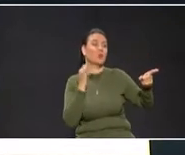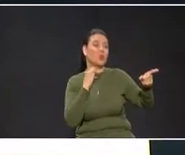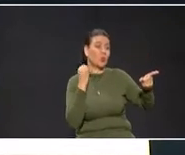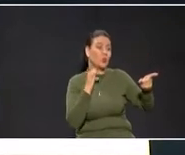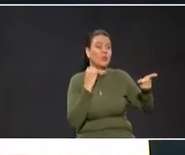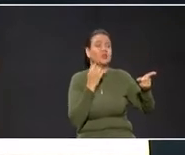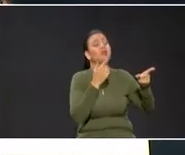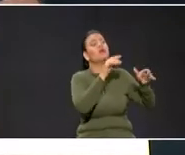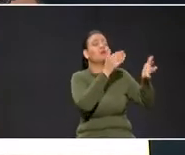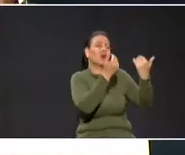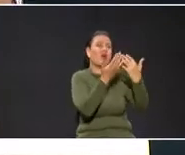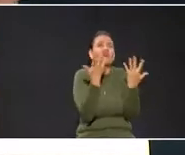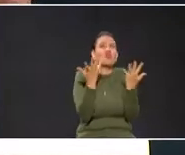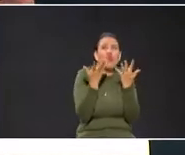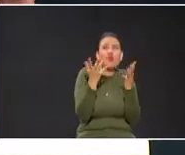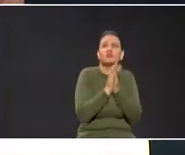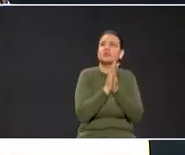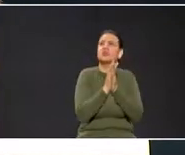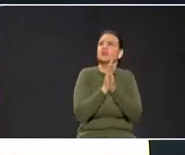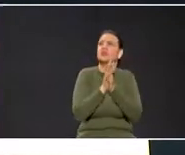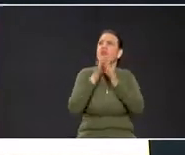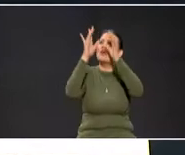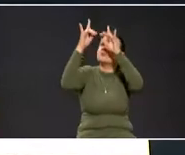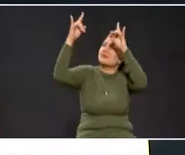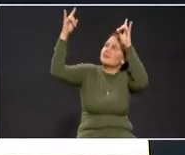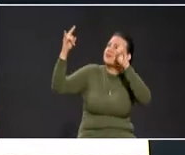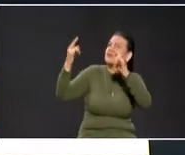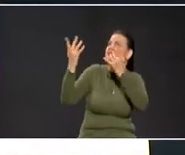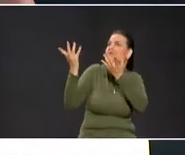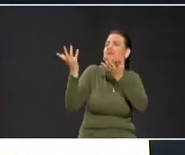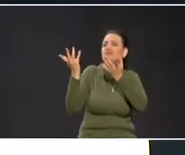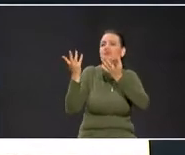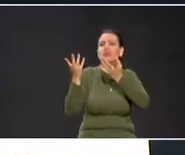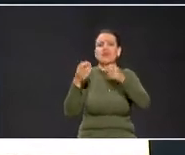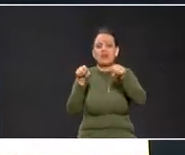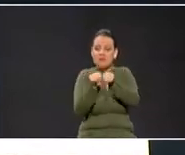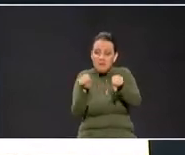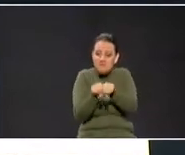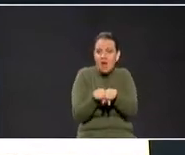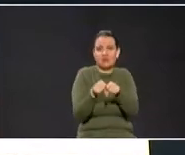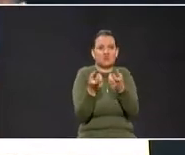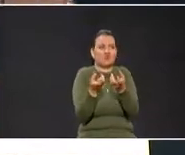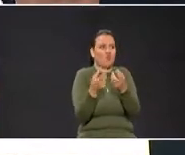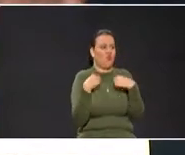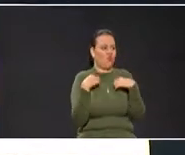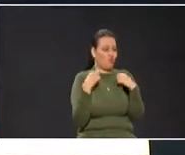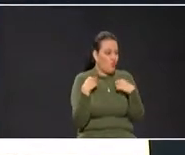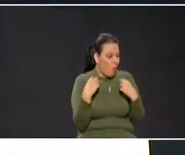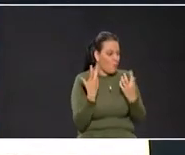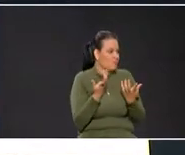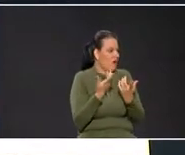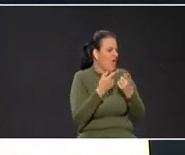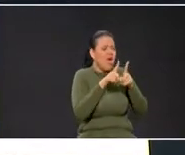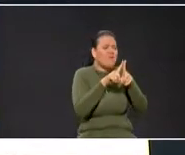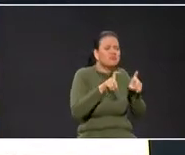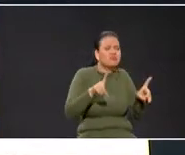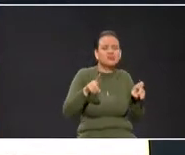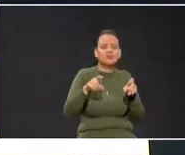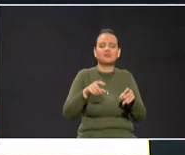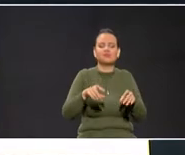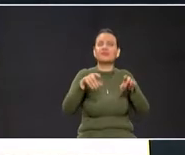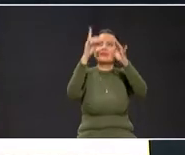con techo dónde vamos a poner zapatos de todo desde niño hasta el viejito ropa en fin para que ellos mismos